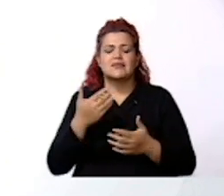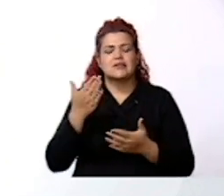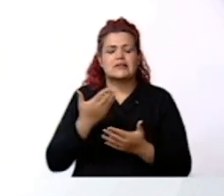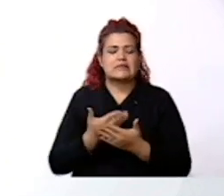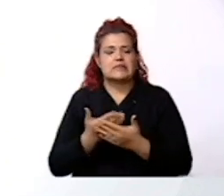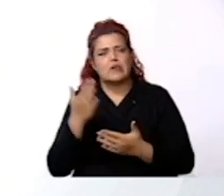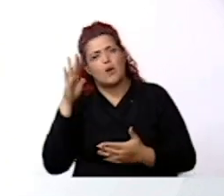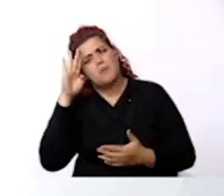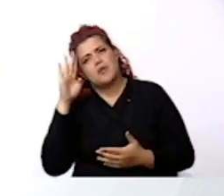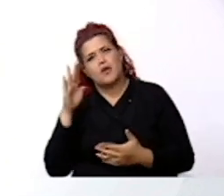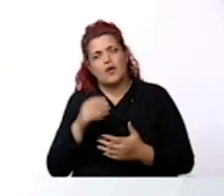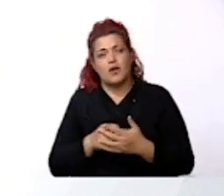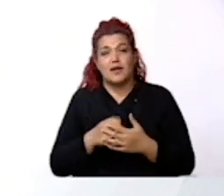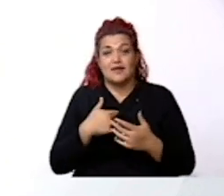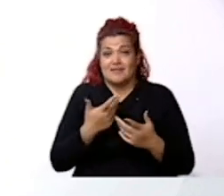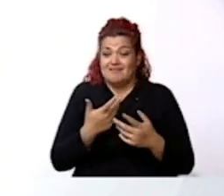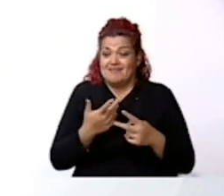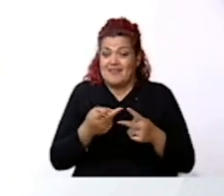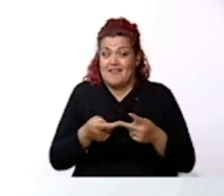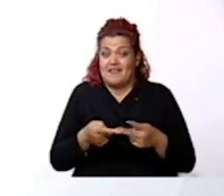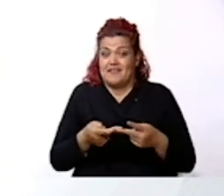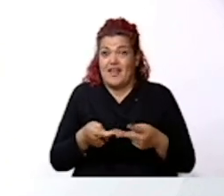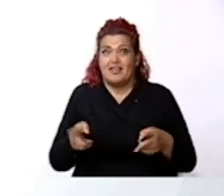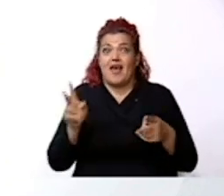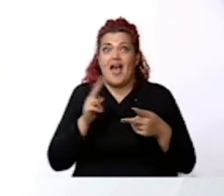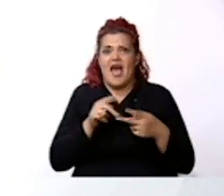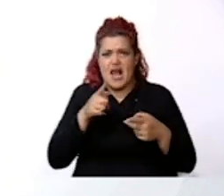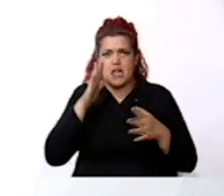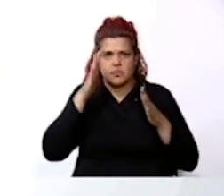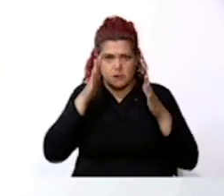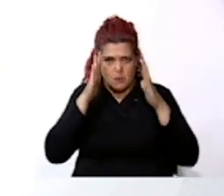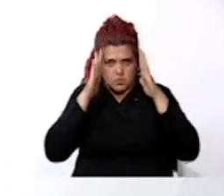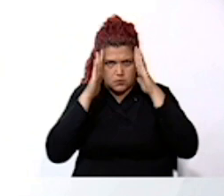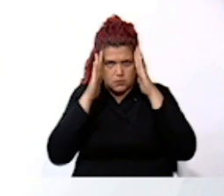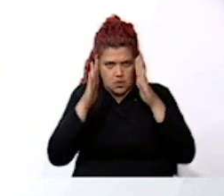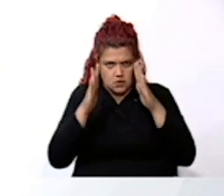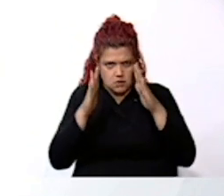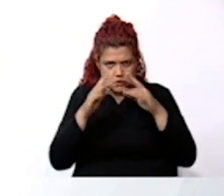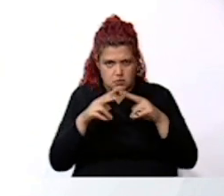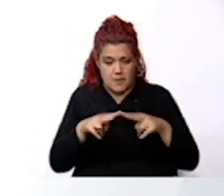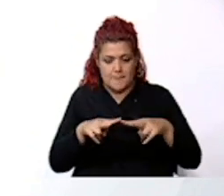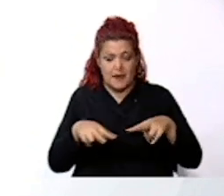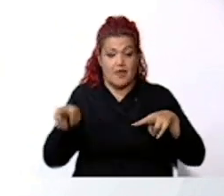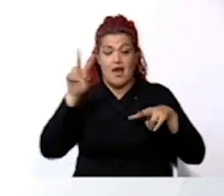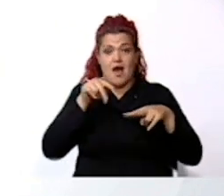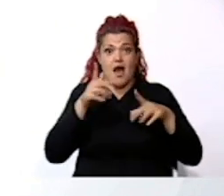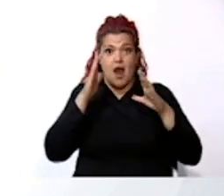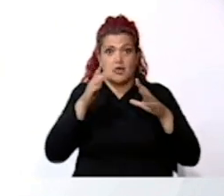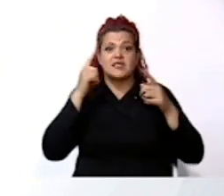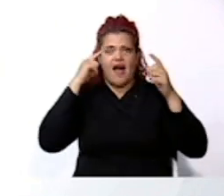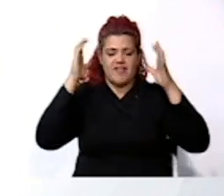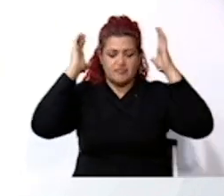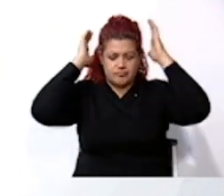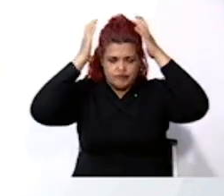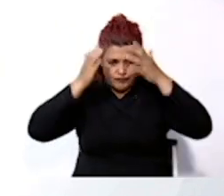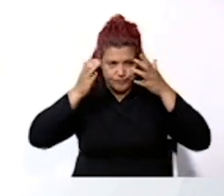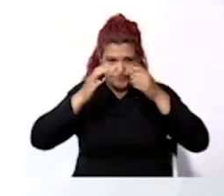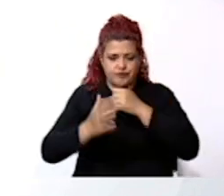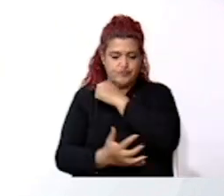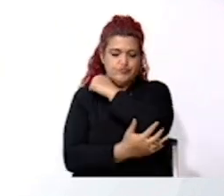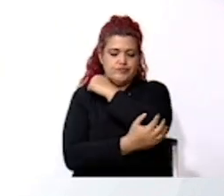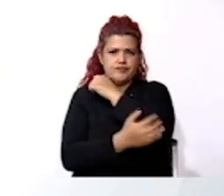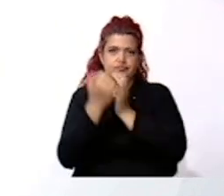golpeó. La ventaja es que él hizo caso a su mamá y tenía puesto casco, rodilleras y